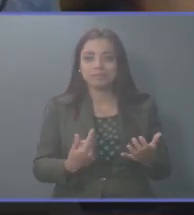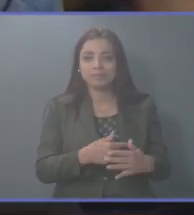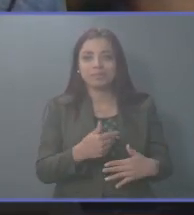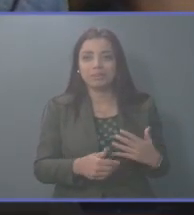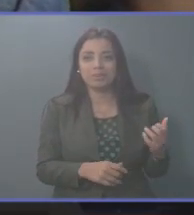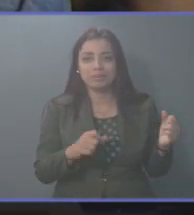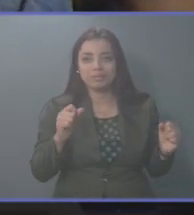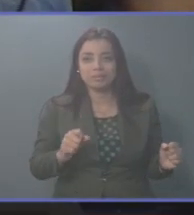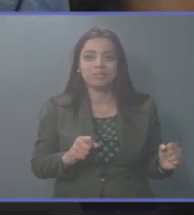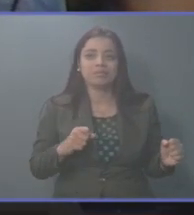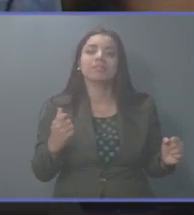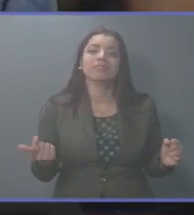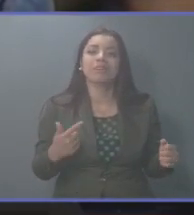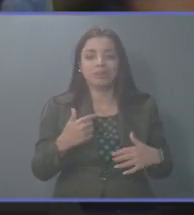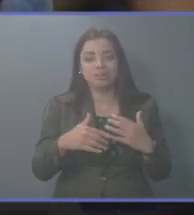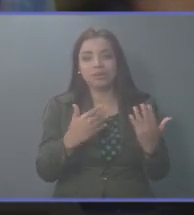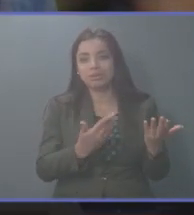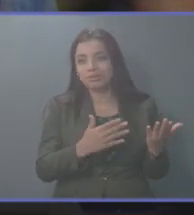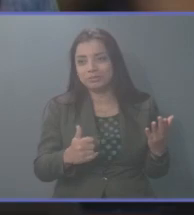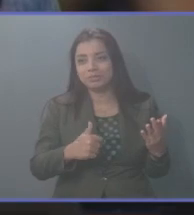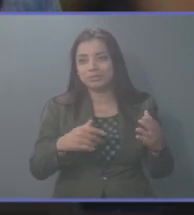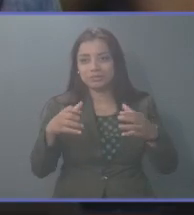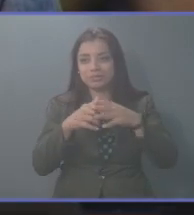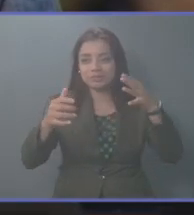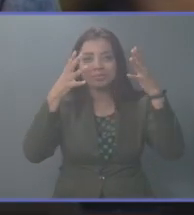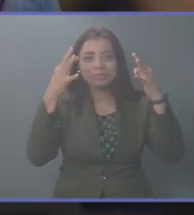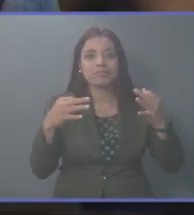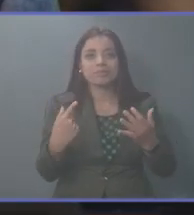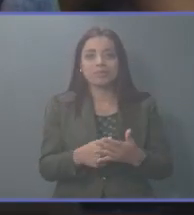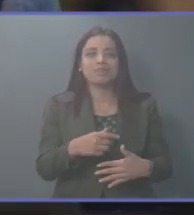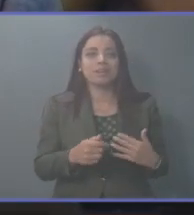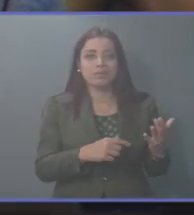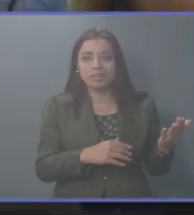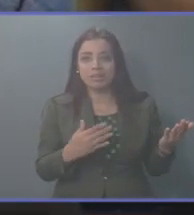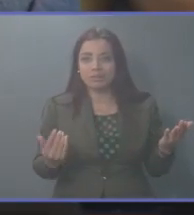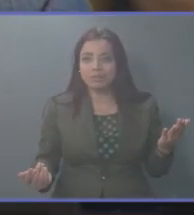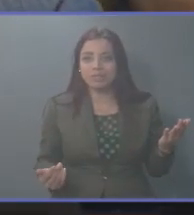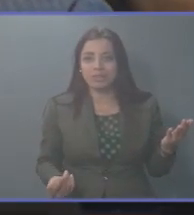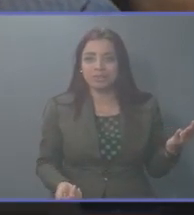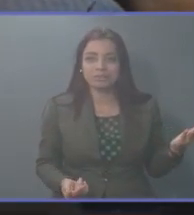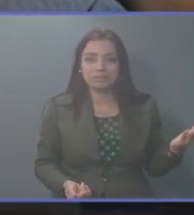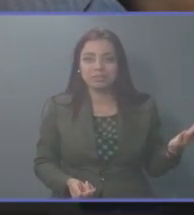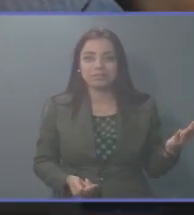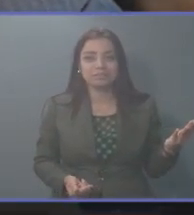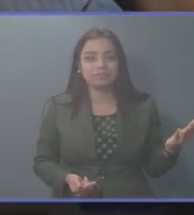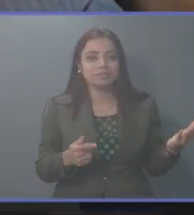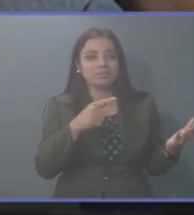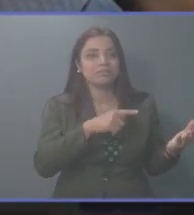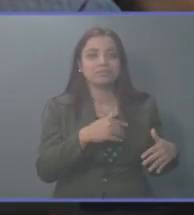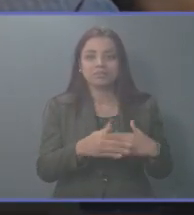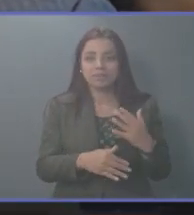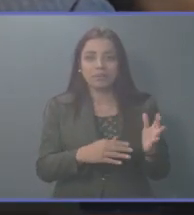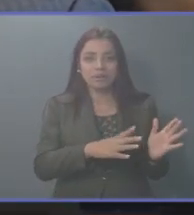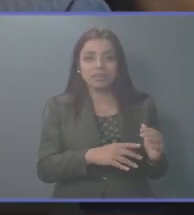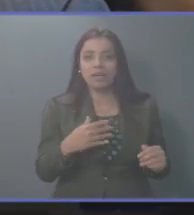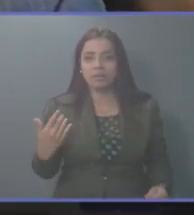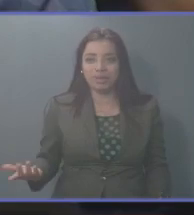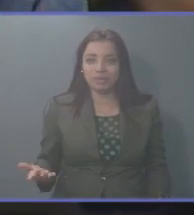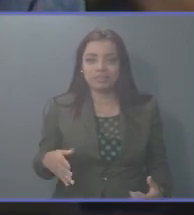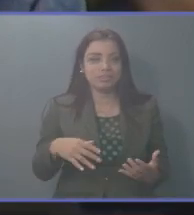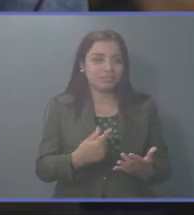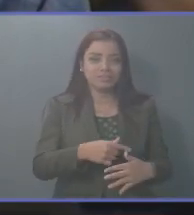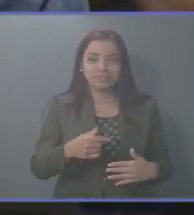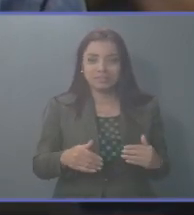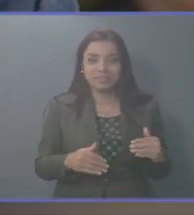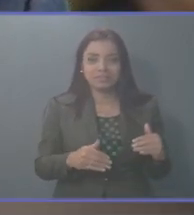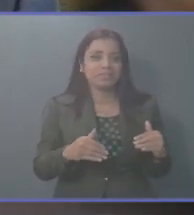dictámenes. Es en el sentido de que la pieza 14A, que tiene que ver con un recomendable al ministro de